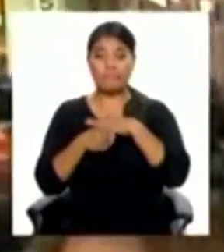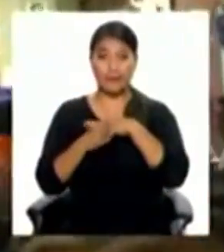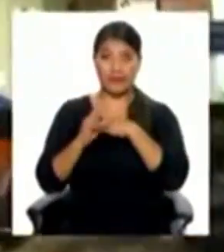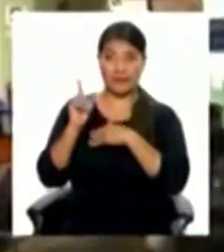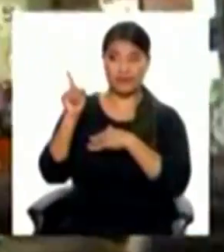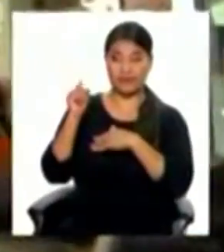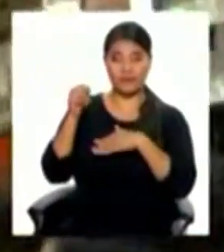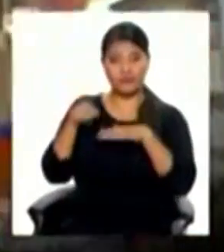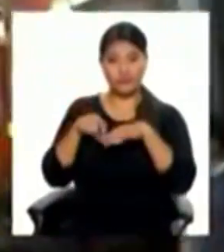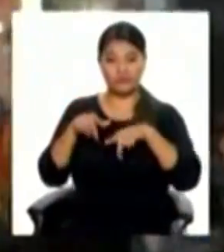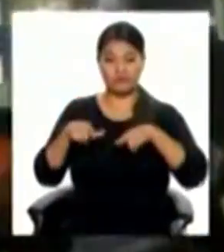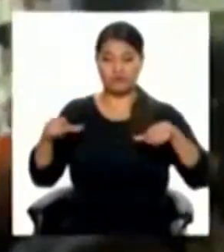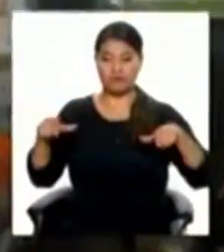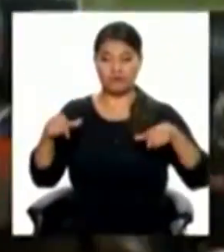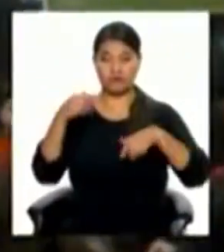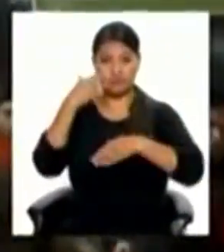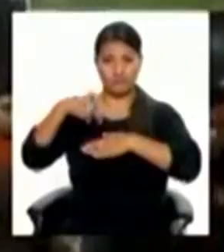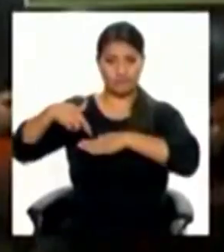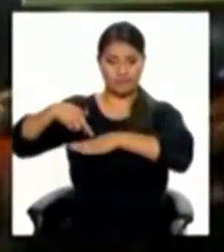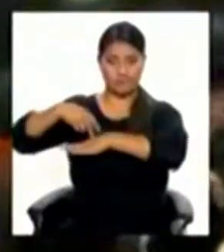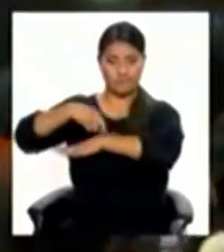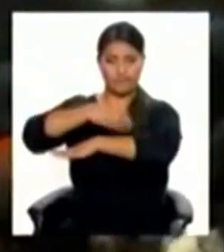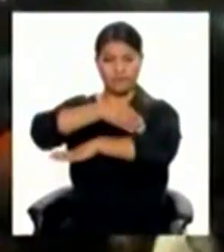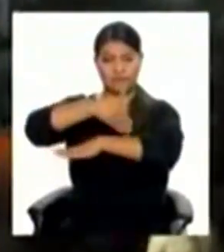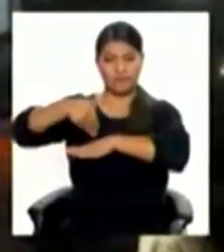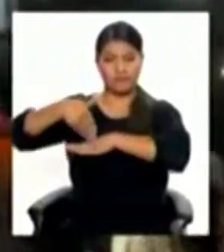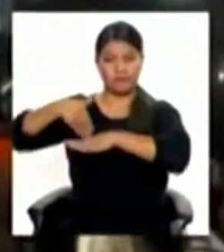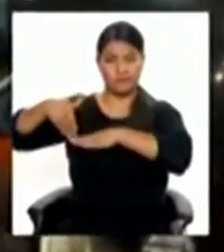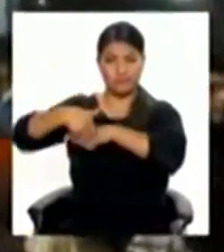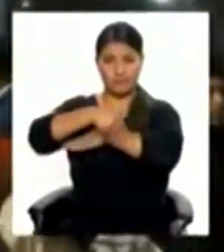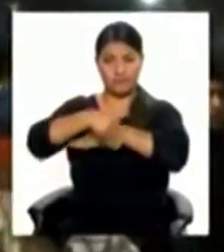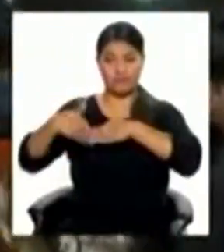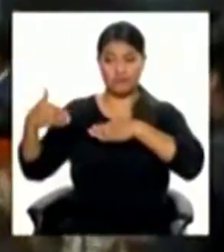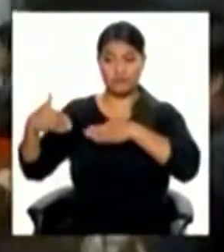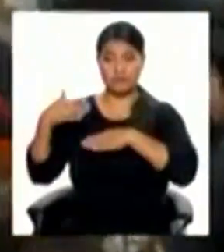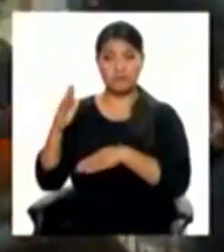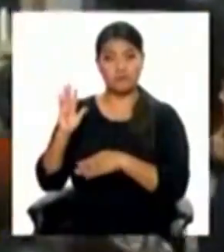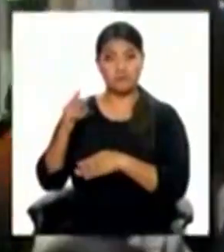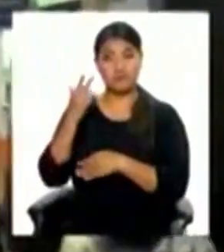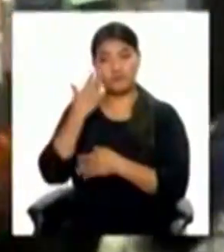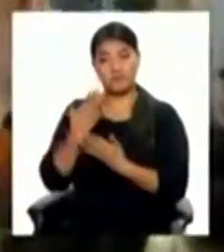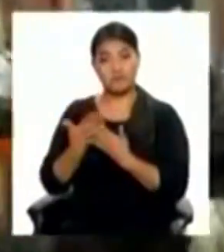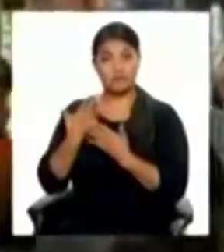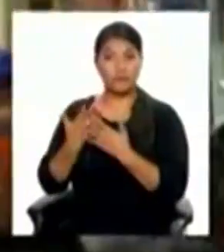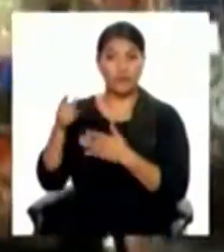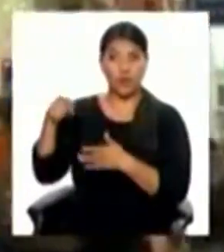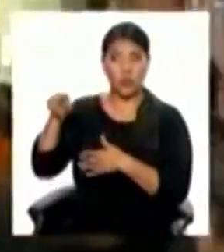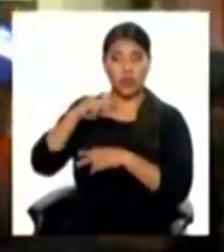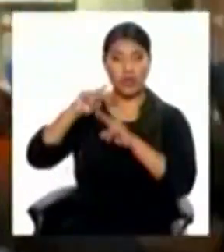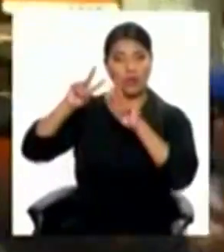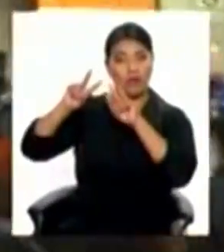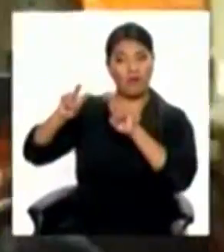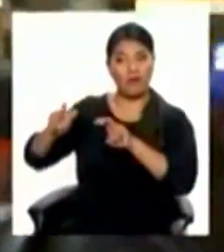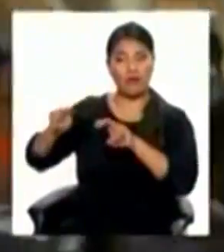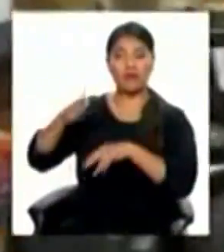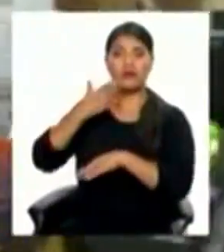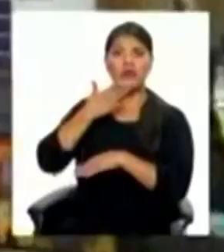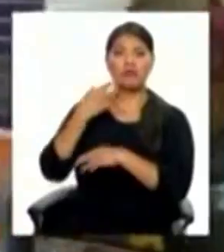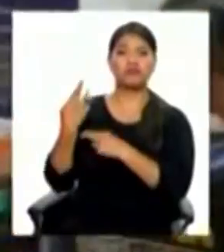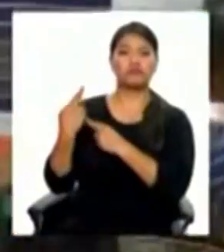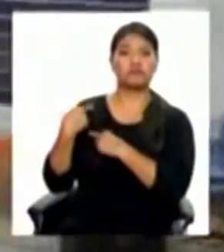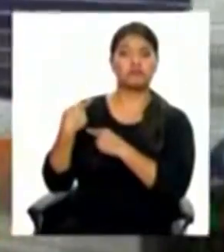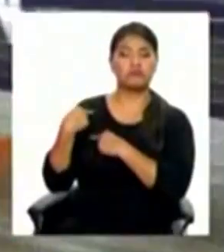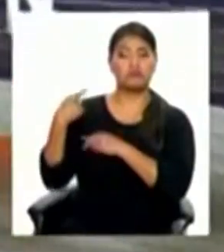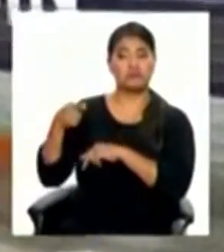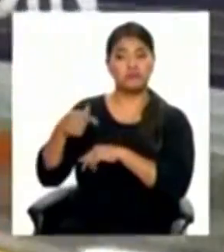también a la vía, a la avenida Próceres de esta zona. Según las primeras investigaciones, los autores de este crimen habrían